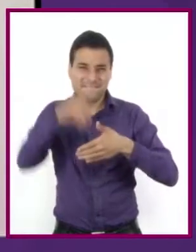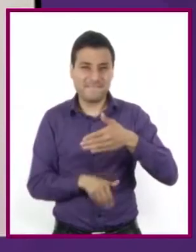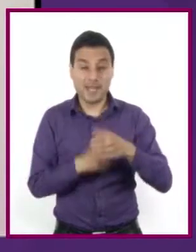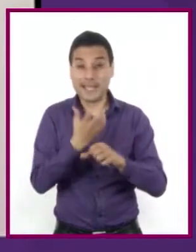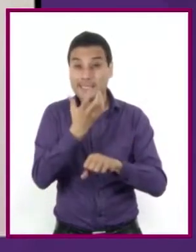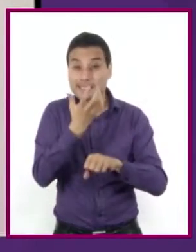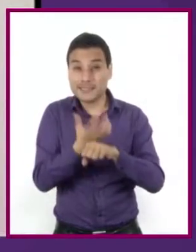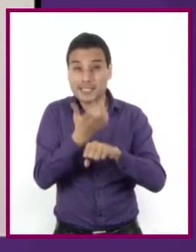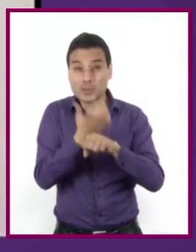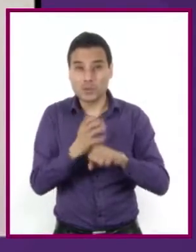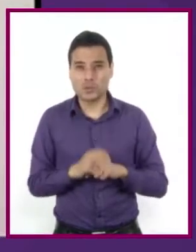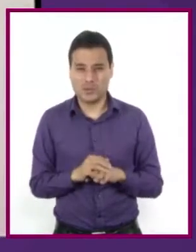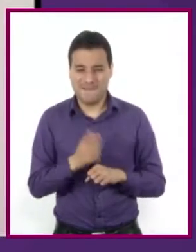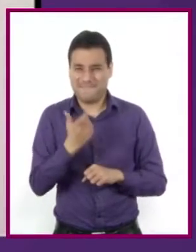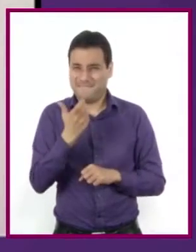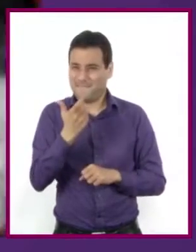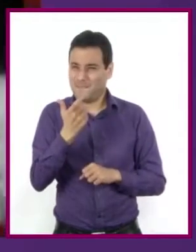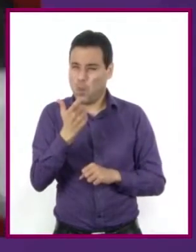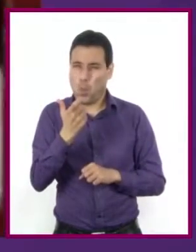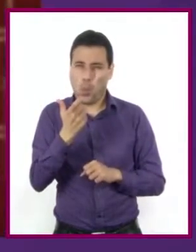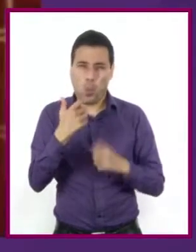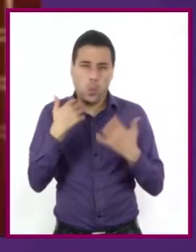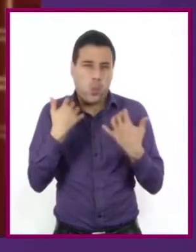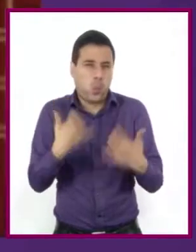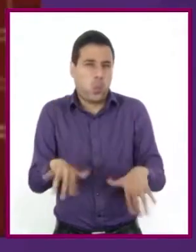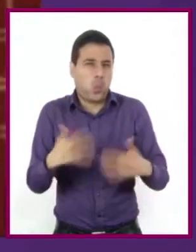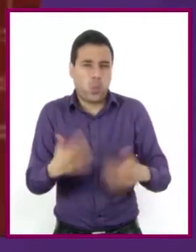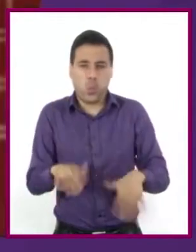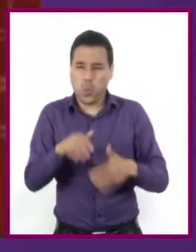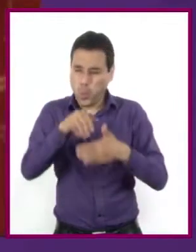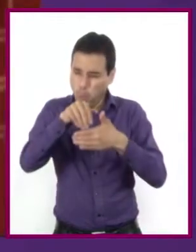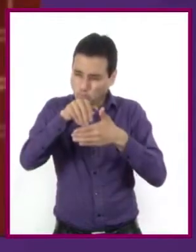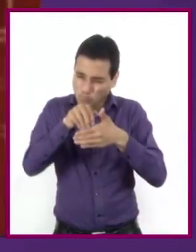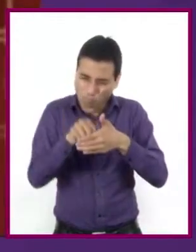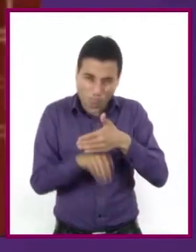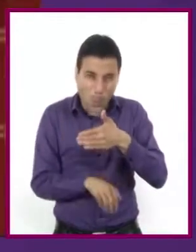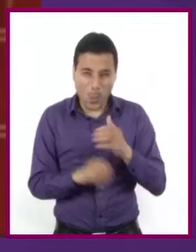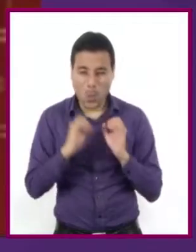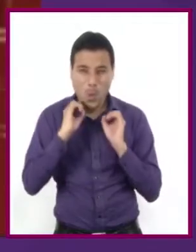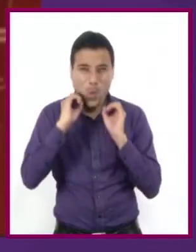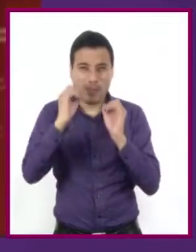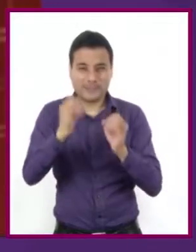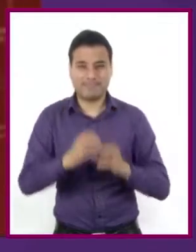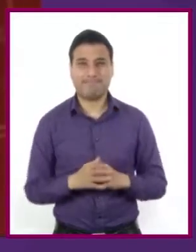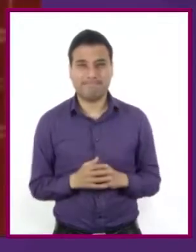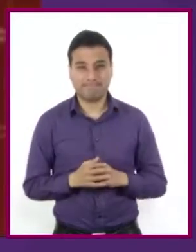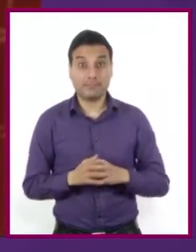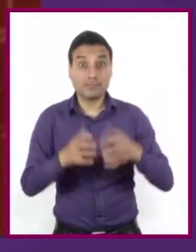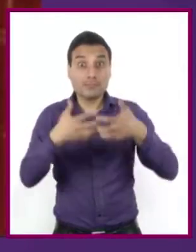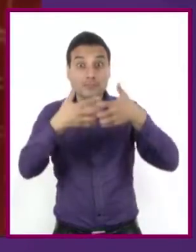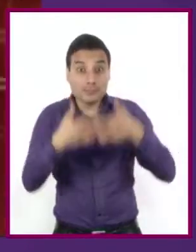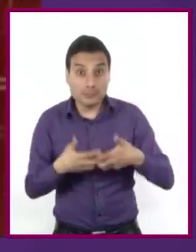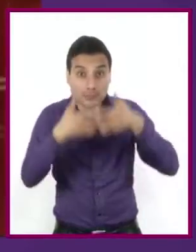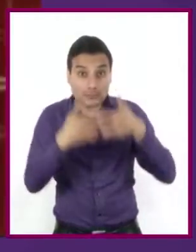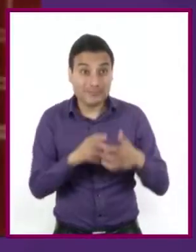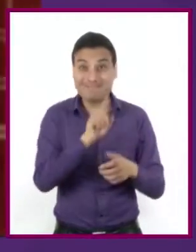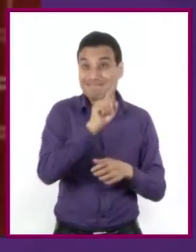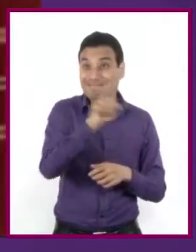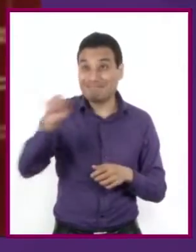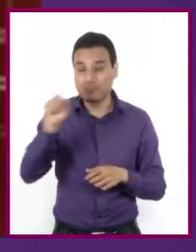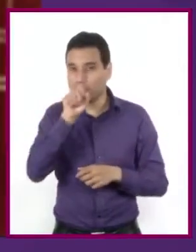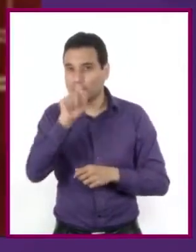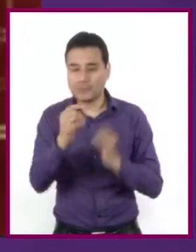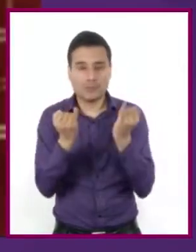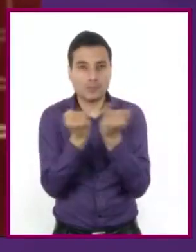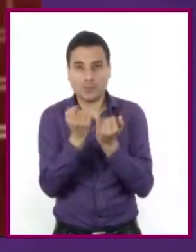de Norteamérica en la Gran Depresión, la cual se extendió por una parte del mundo industrializado, generando inestabilidad política y